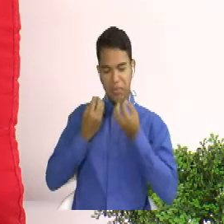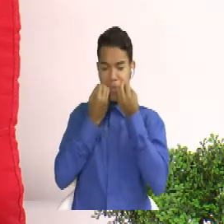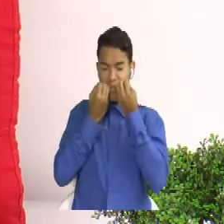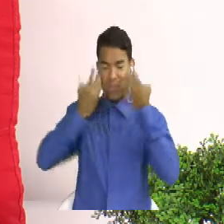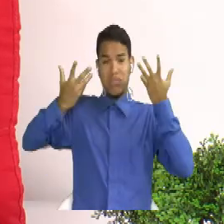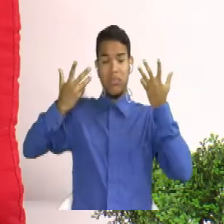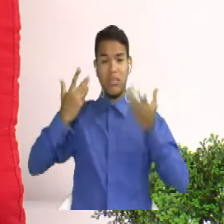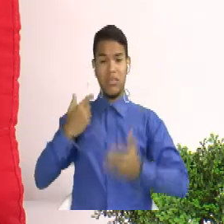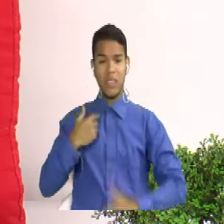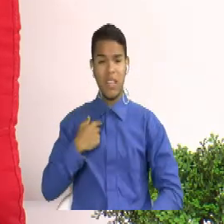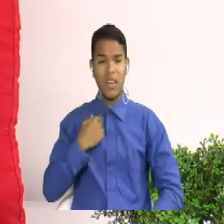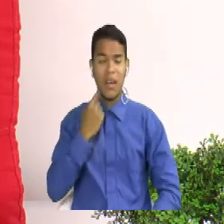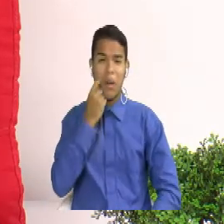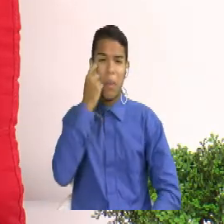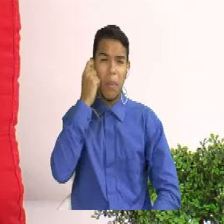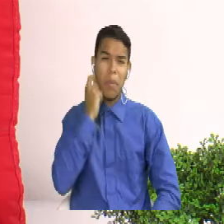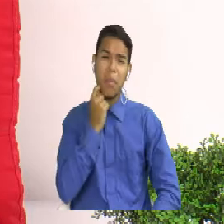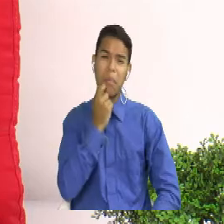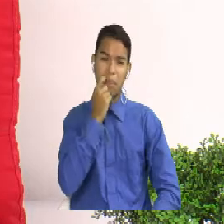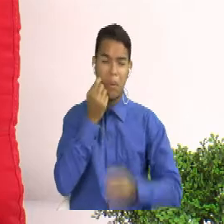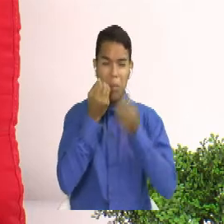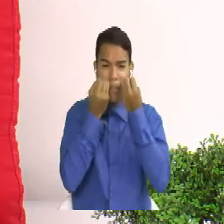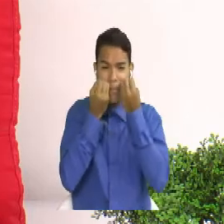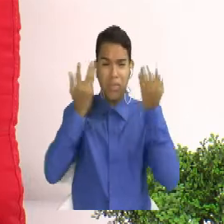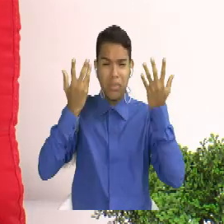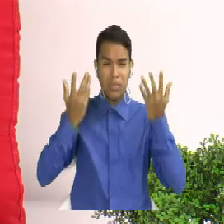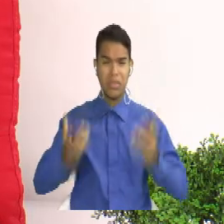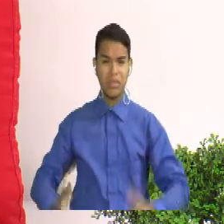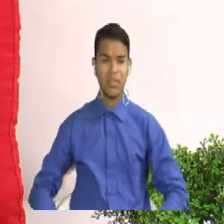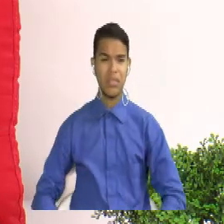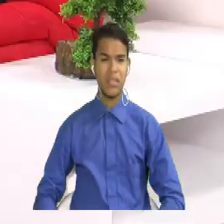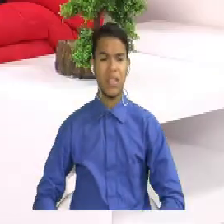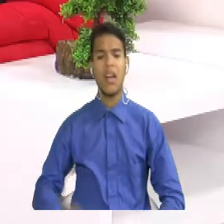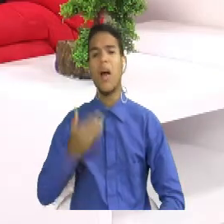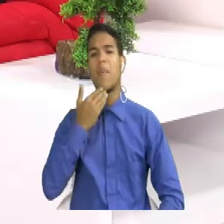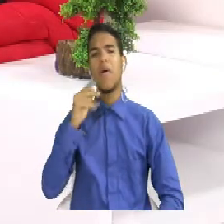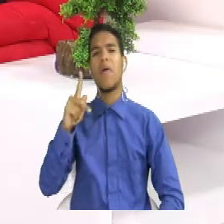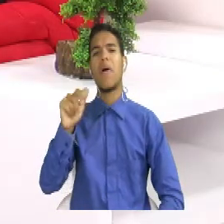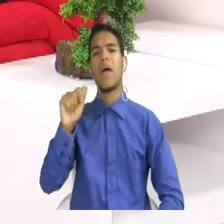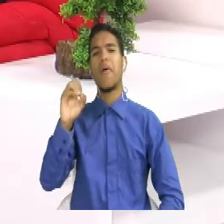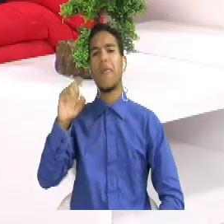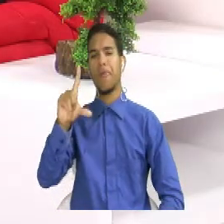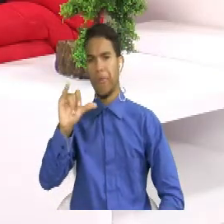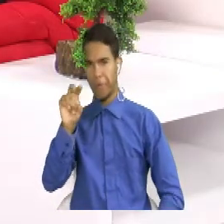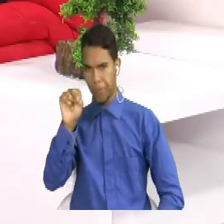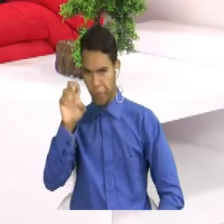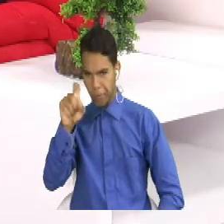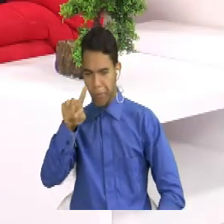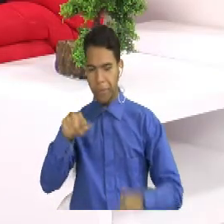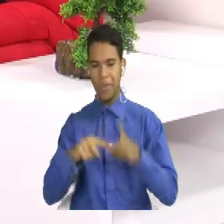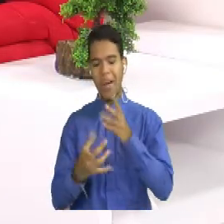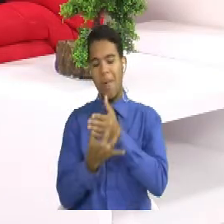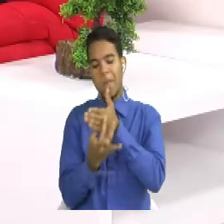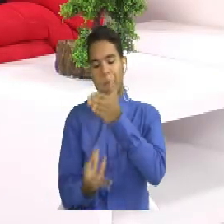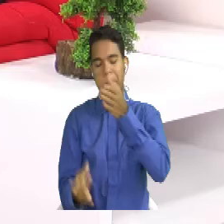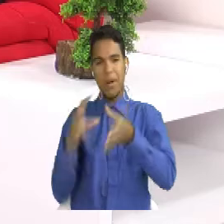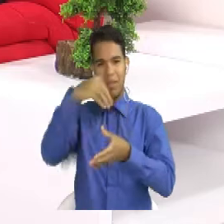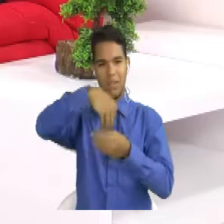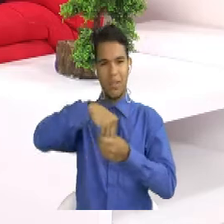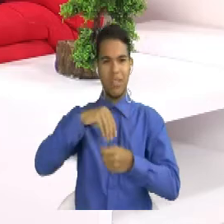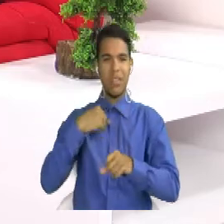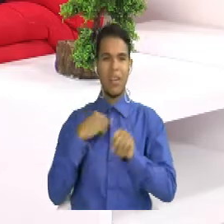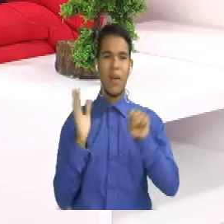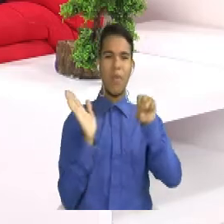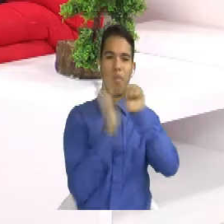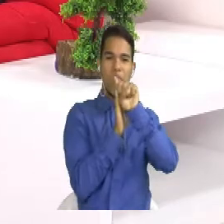que son comedogénicos, que son a base de caolines, que son a base de grasas y pueden producir el taponamiento del